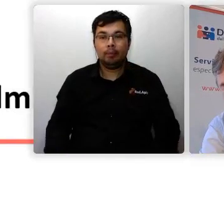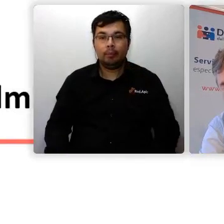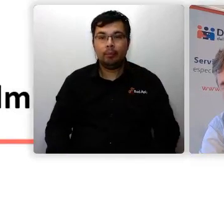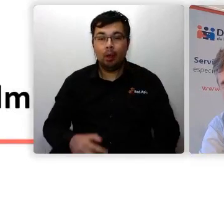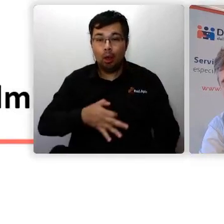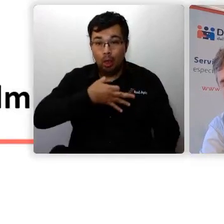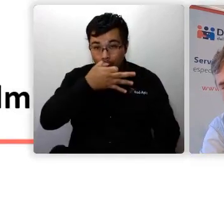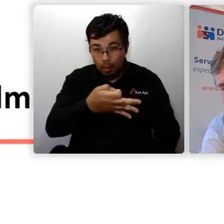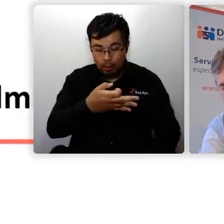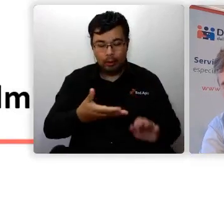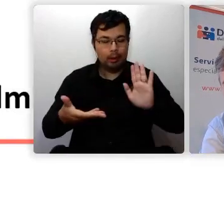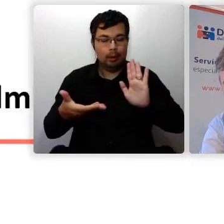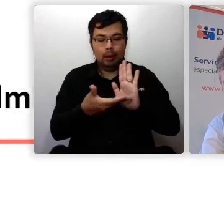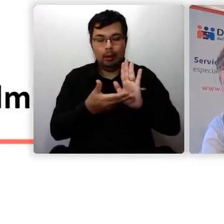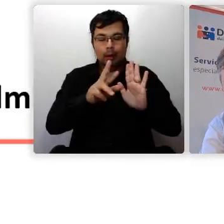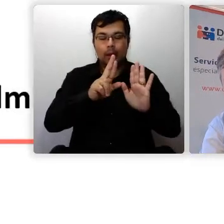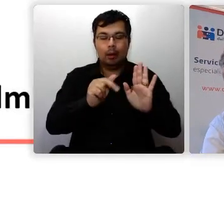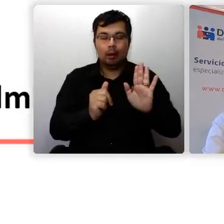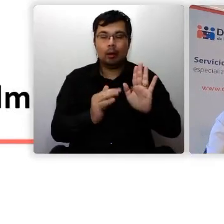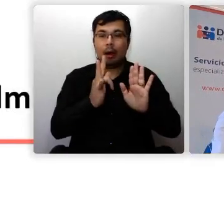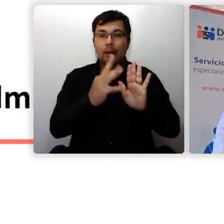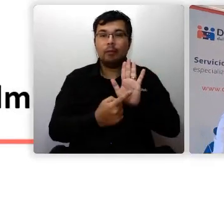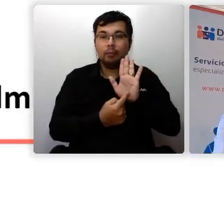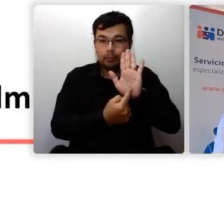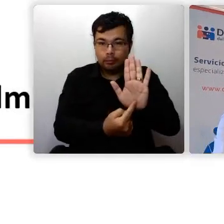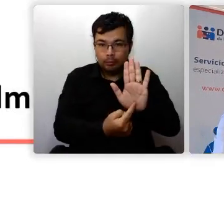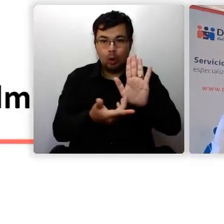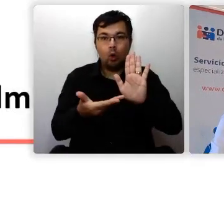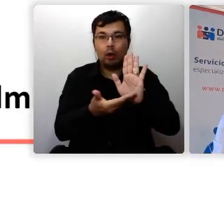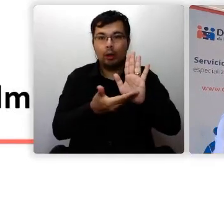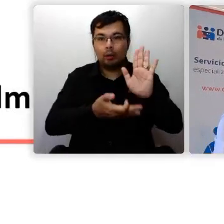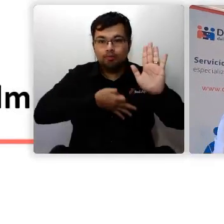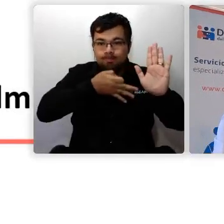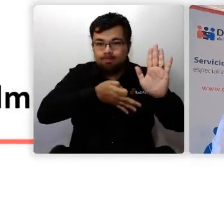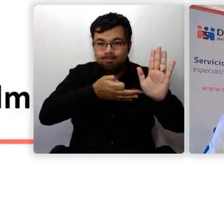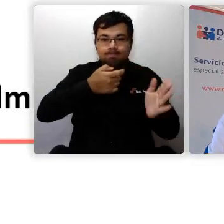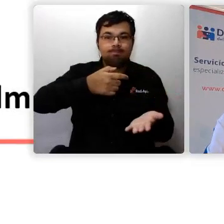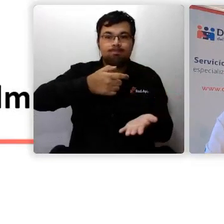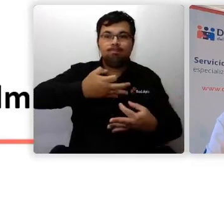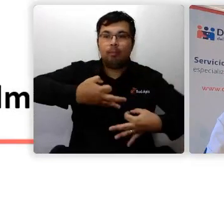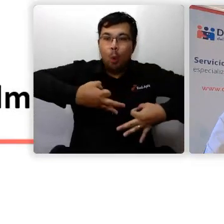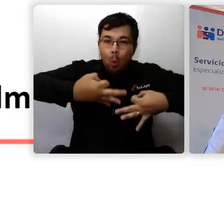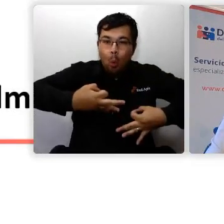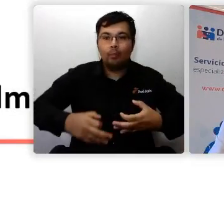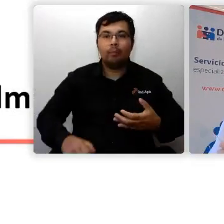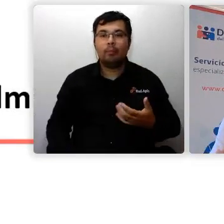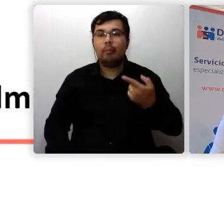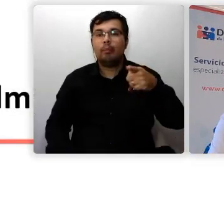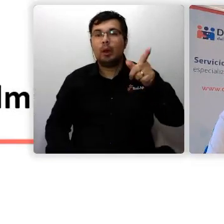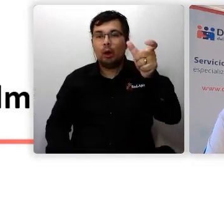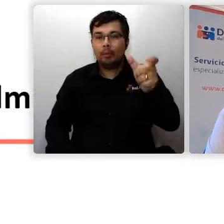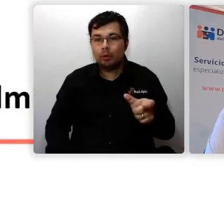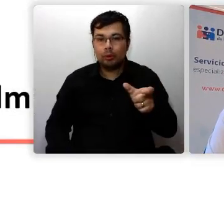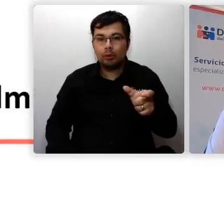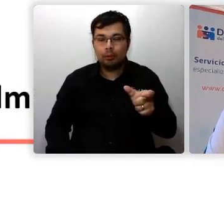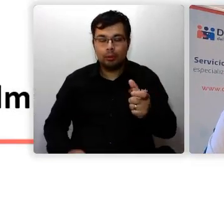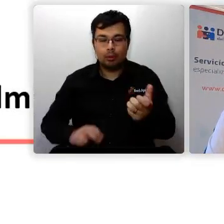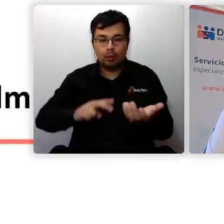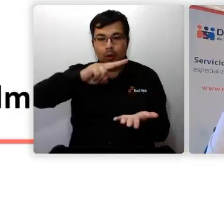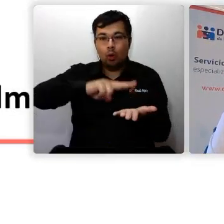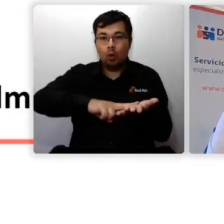esta es la RAF que tiene que presentar con estos argumentos, pero la presenta el contribuyente. Esto es cuando los ingresos,